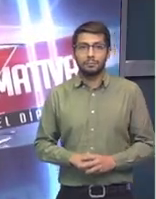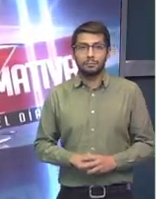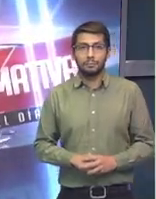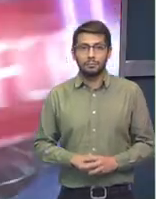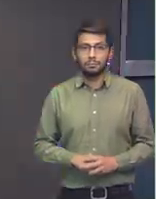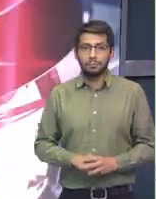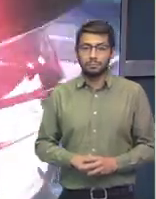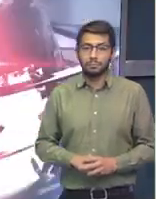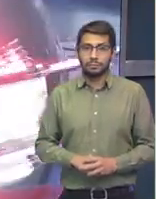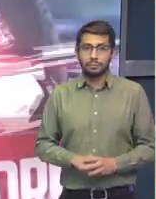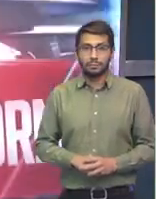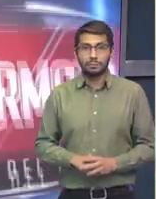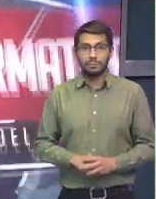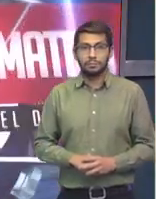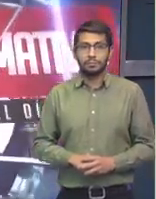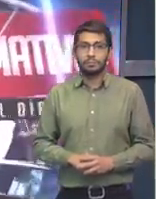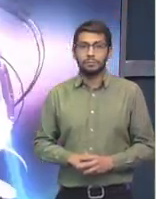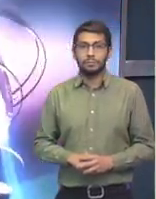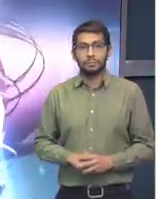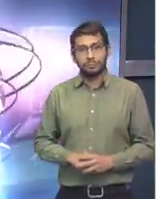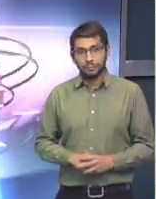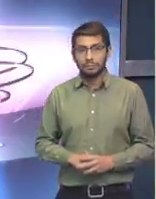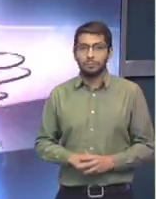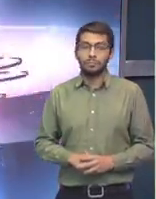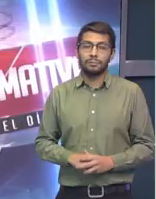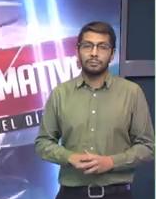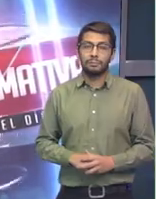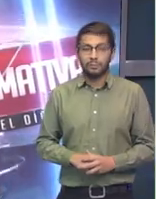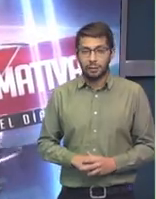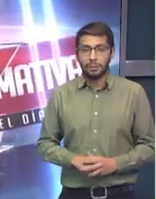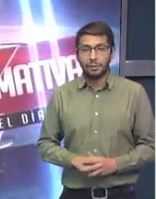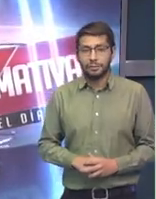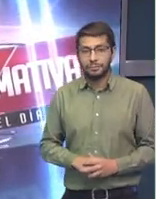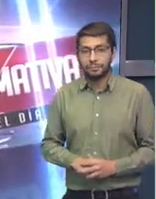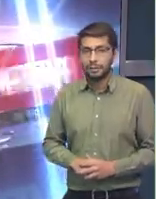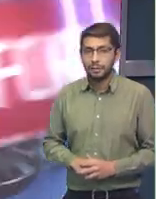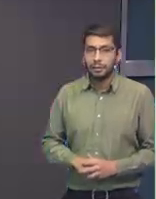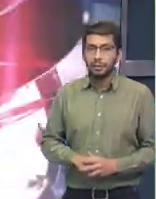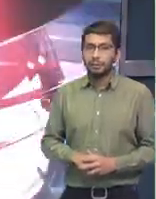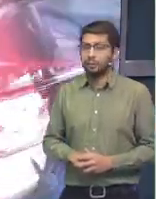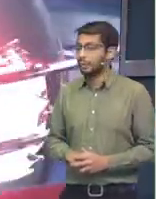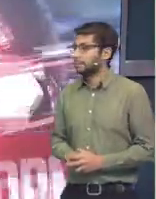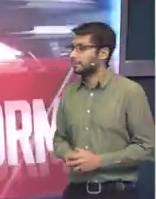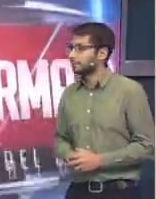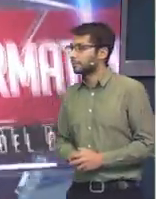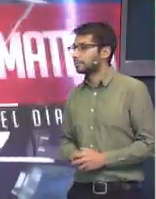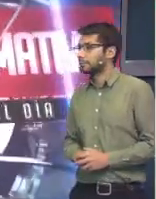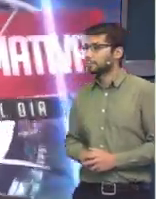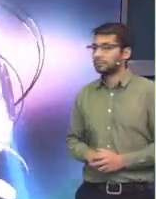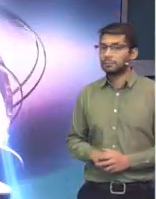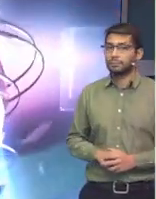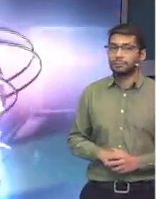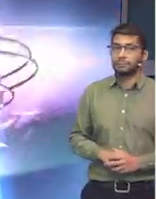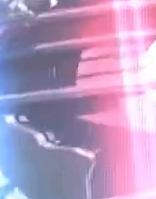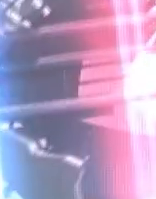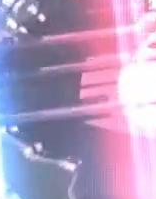muy amable, doctor Miguel Coria, ¿eh? No, por favor, un gusto y muchas gracias a ustedes. Hasta muy otro bien. Momento. El jefe de Zona Sanitaria 1 del Ministerio de Salud Pública,